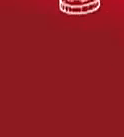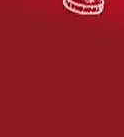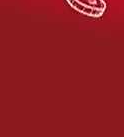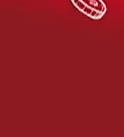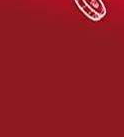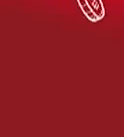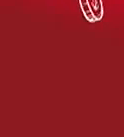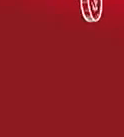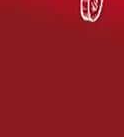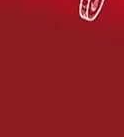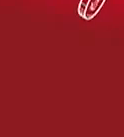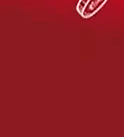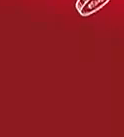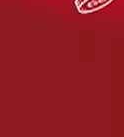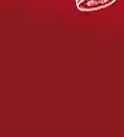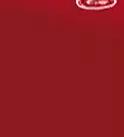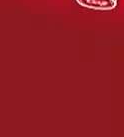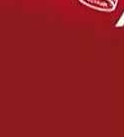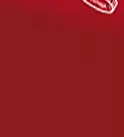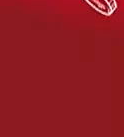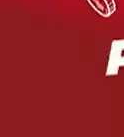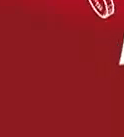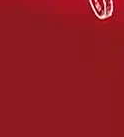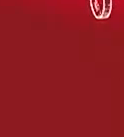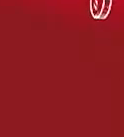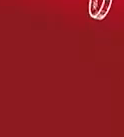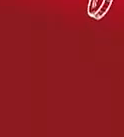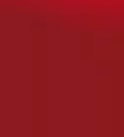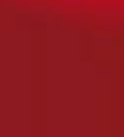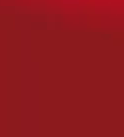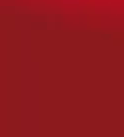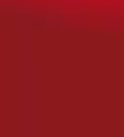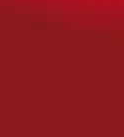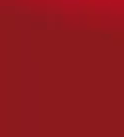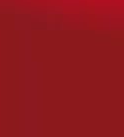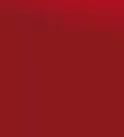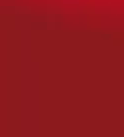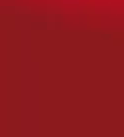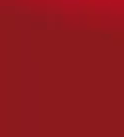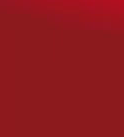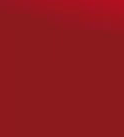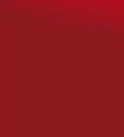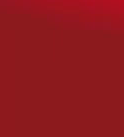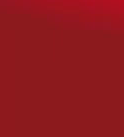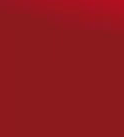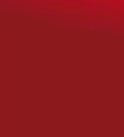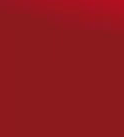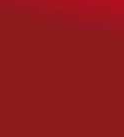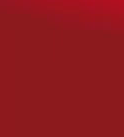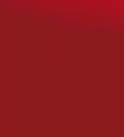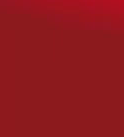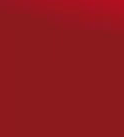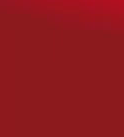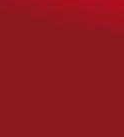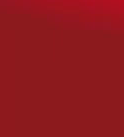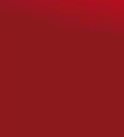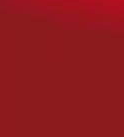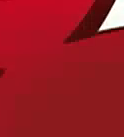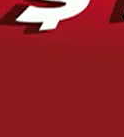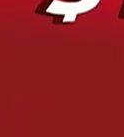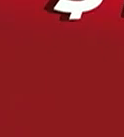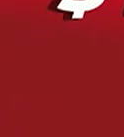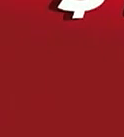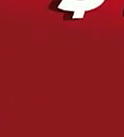las ofertillas. Planifica tus compras. Aprovecha nuestras promociones. Por compras mayores a $5 con tarjeta más, participas en el sorteo